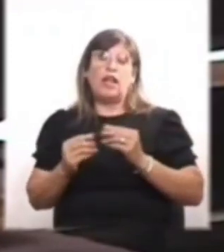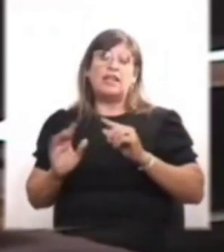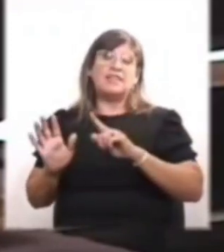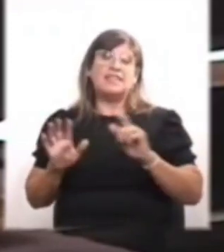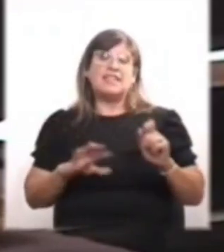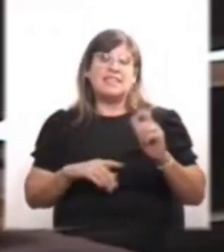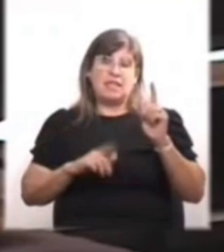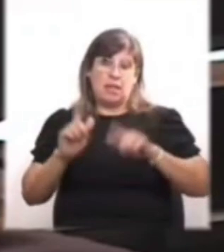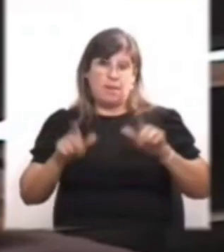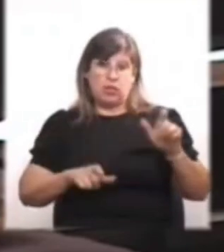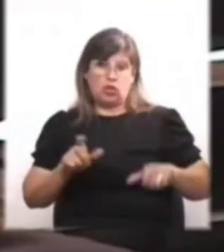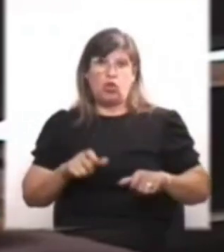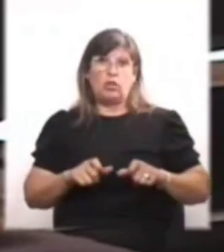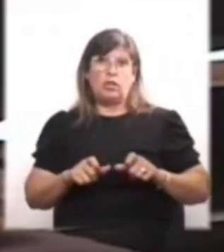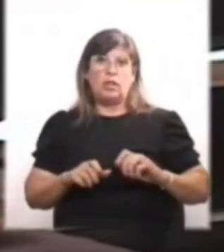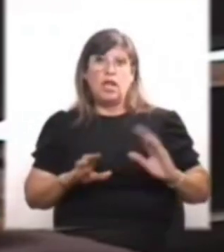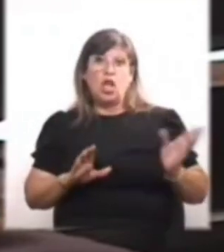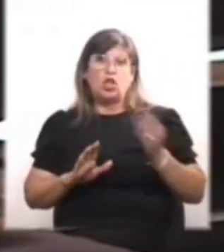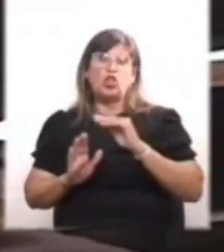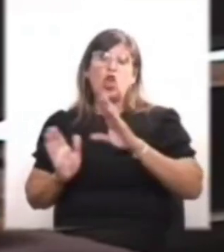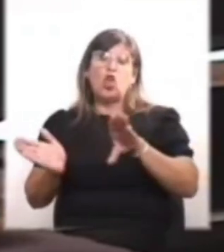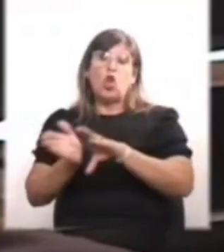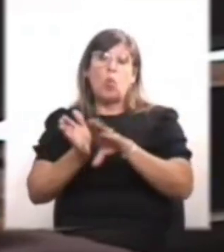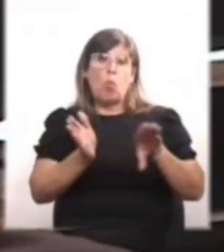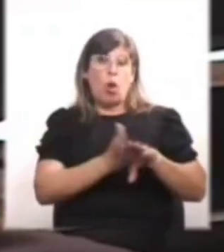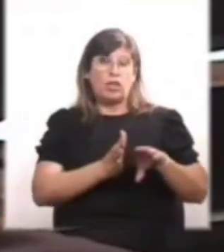personas. Todos los puertos del Uruguay,